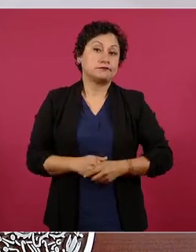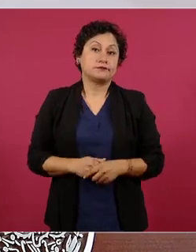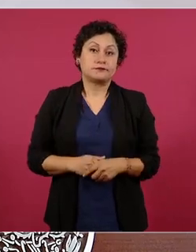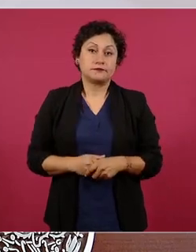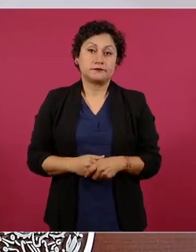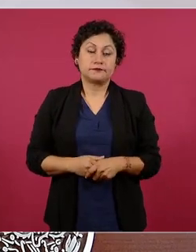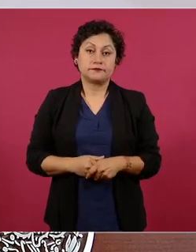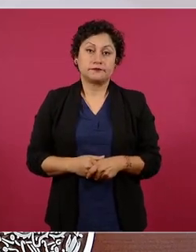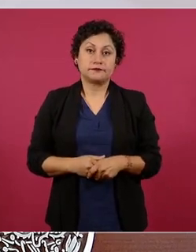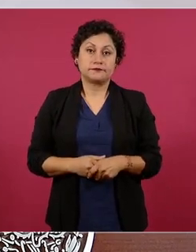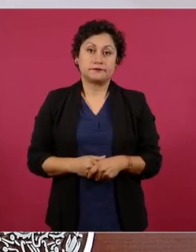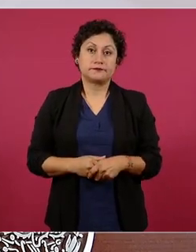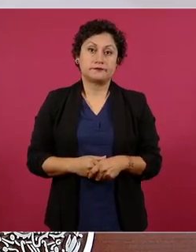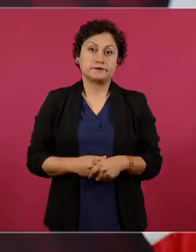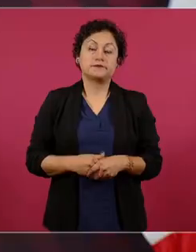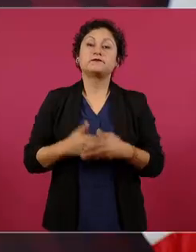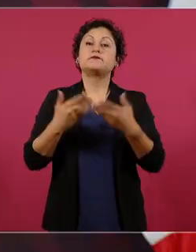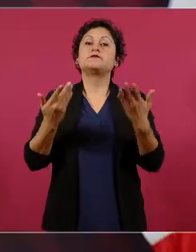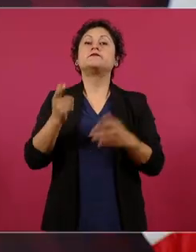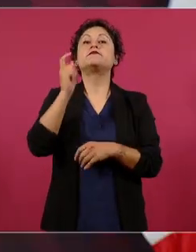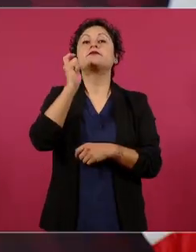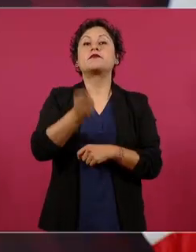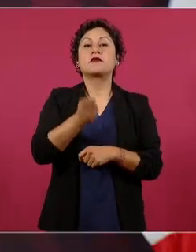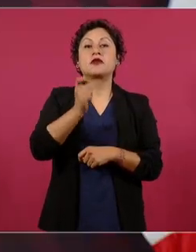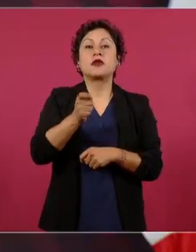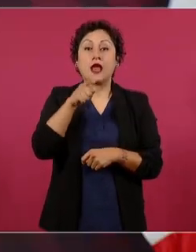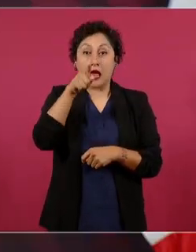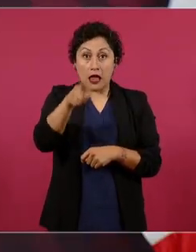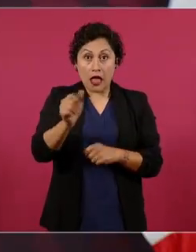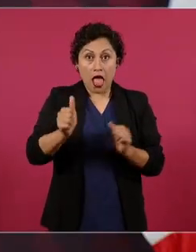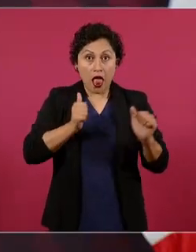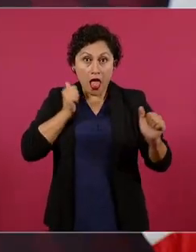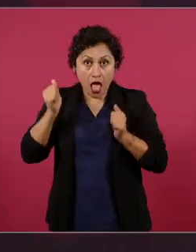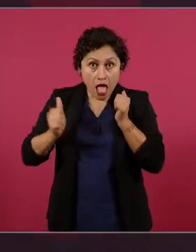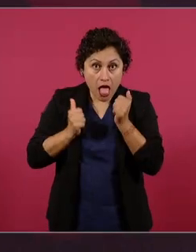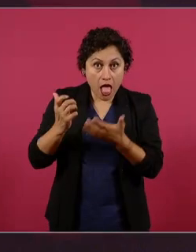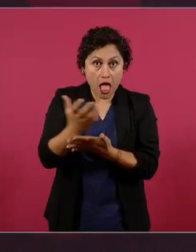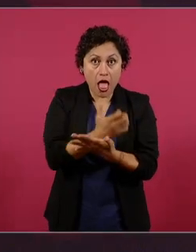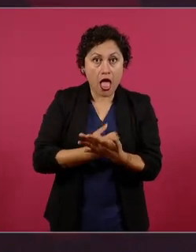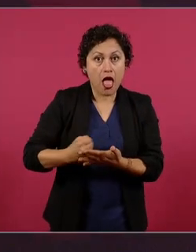y que no va a sacar ni un centavo.